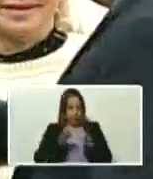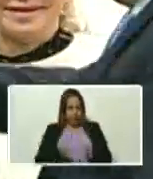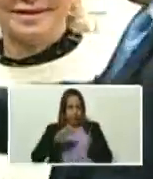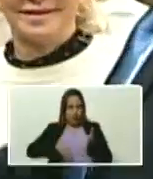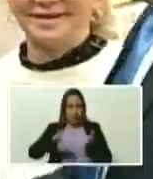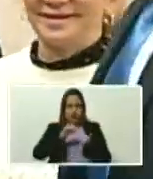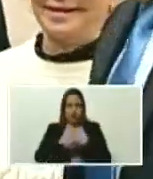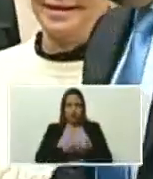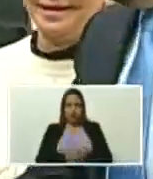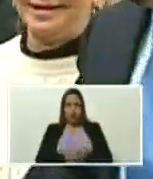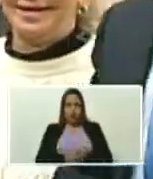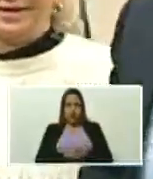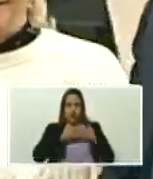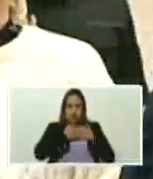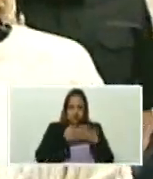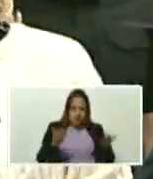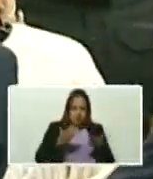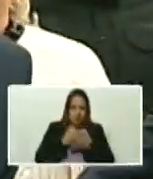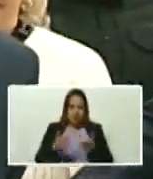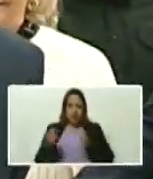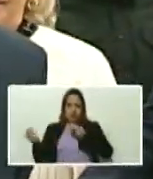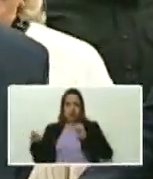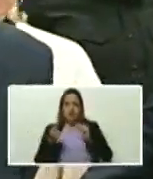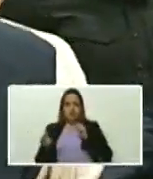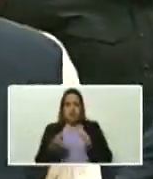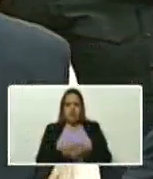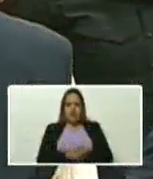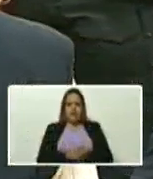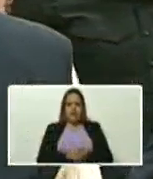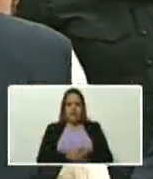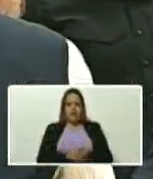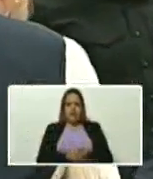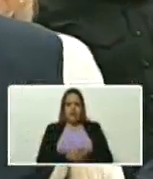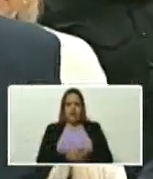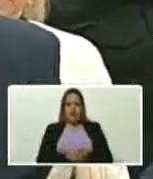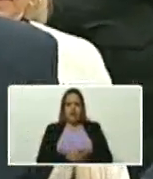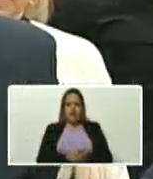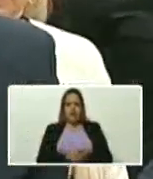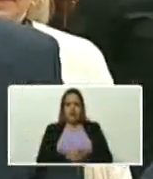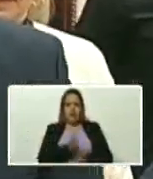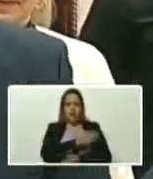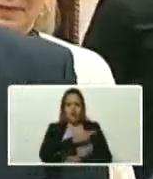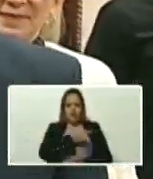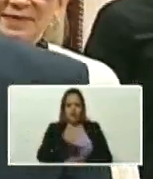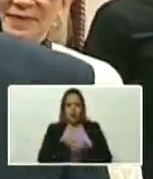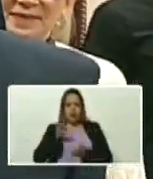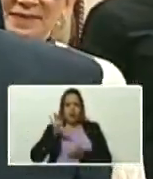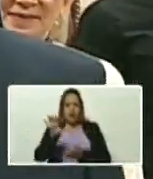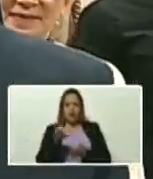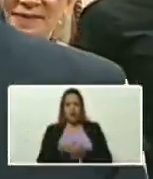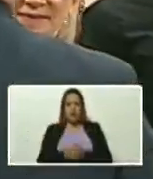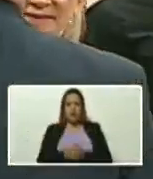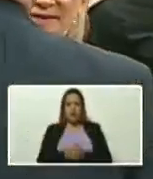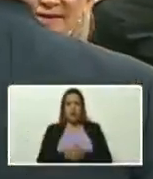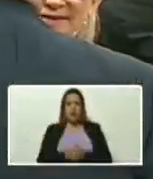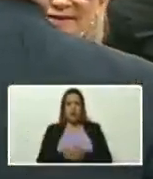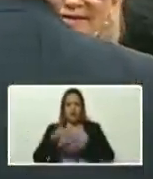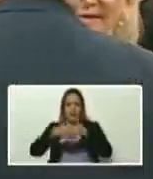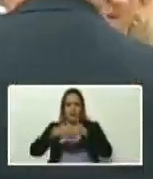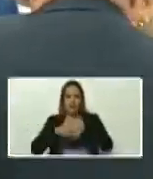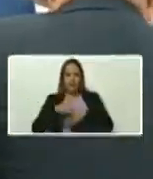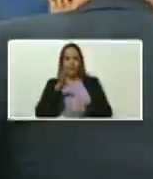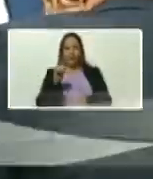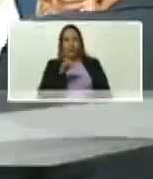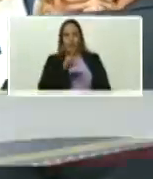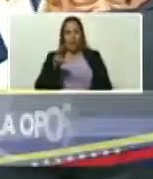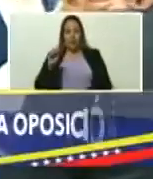nuevamente esta disposición al diálogo con las oposiciones en nuestro país. El saludo también, el apretón de manos con Luis Parra,